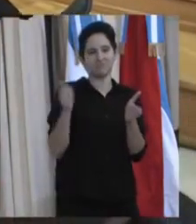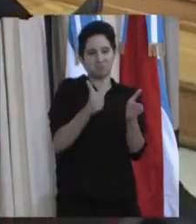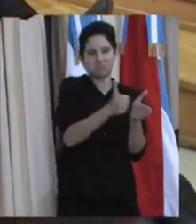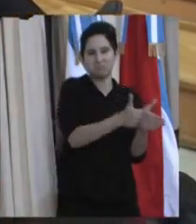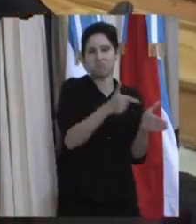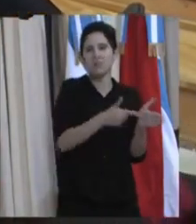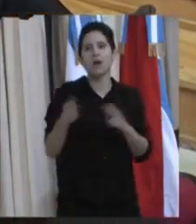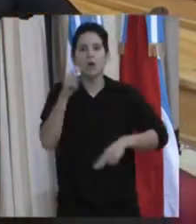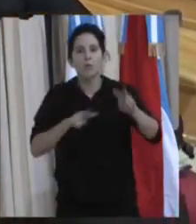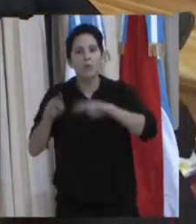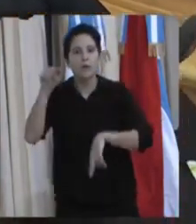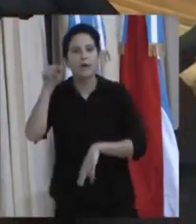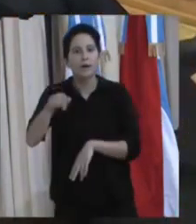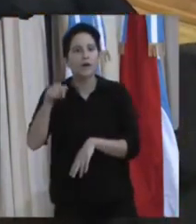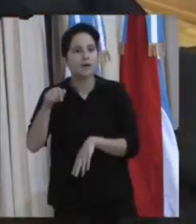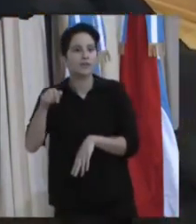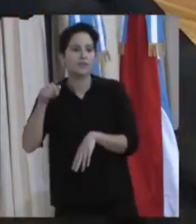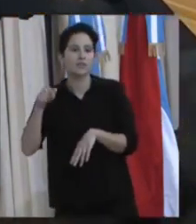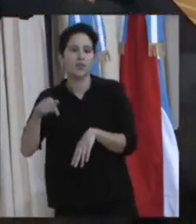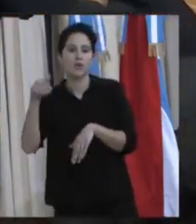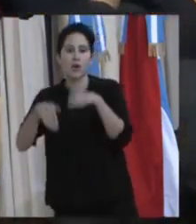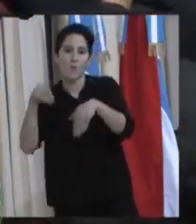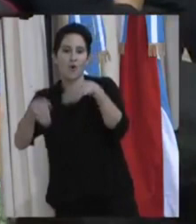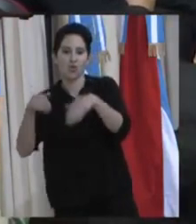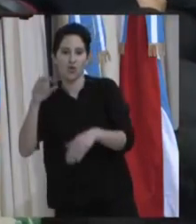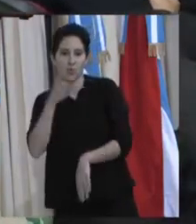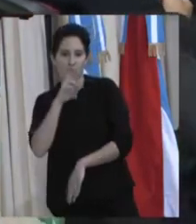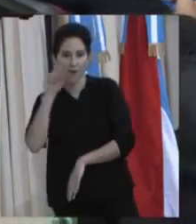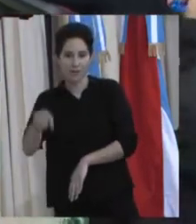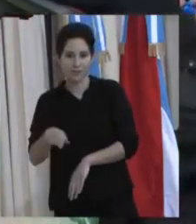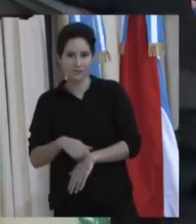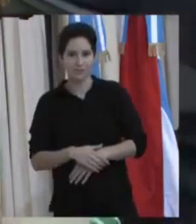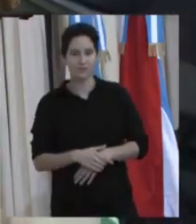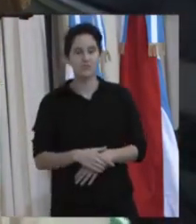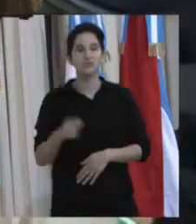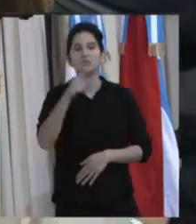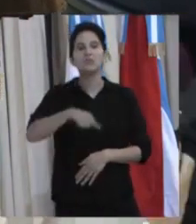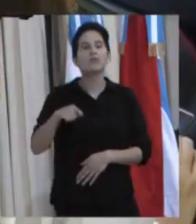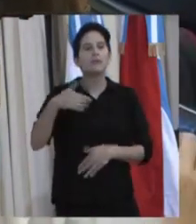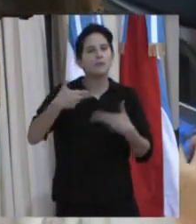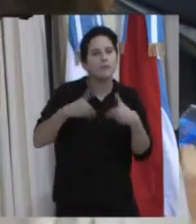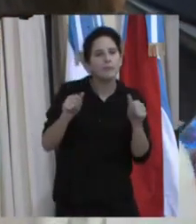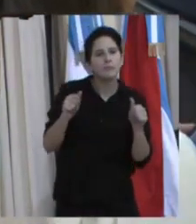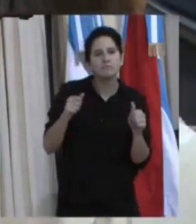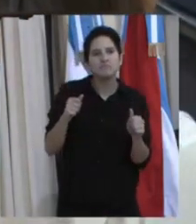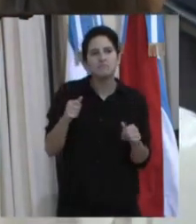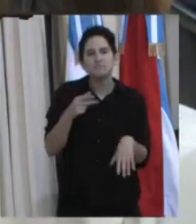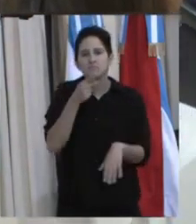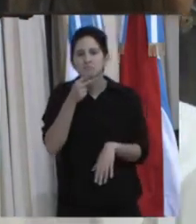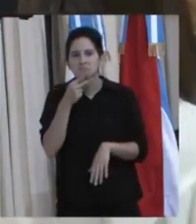en lugar de buscar el sufragio femenino. Es decir, encontramos lugares, no encontramos ningún manifiesto que